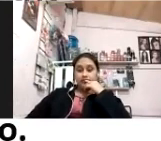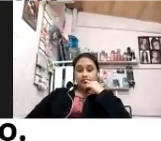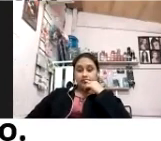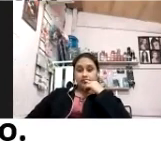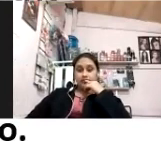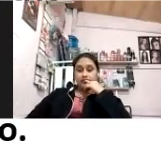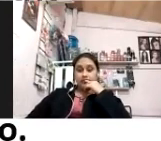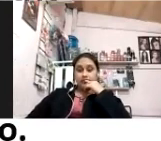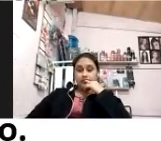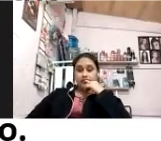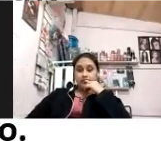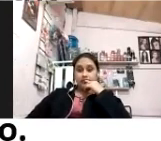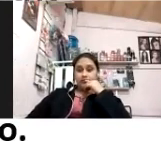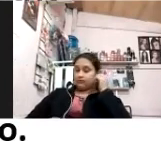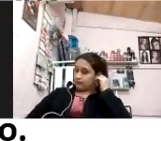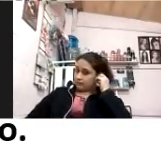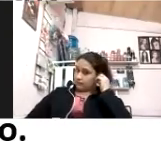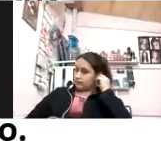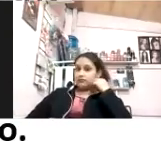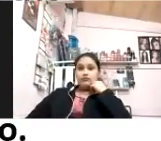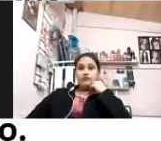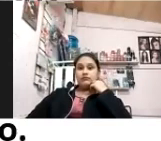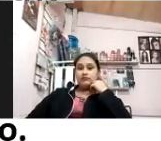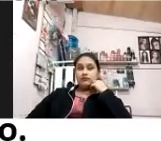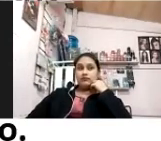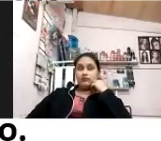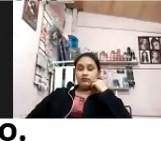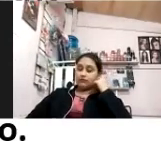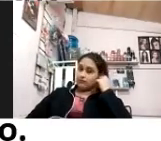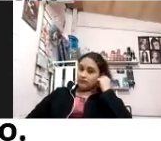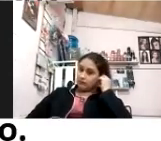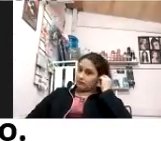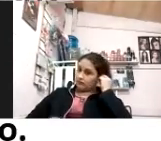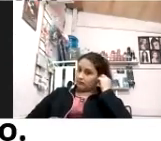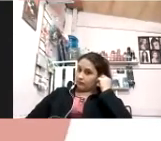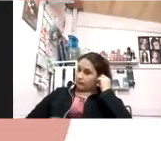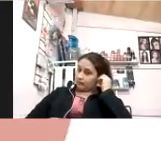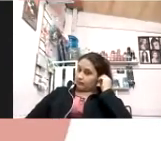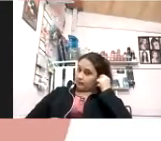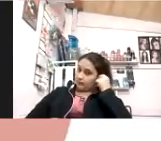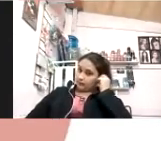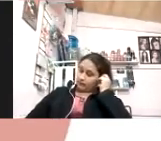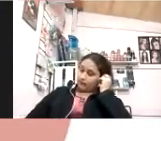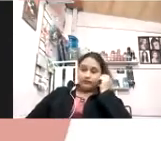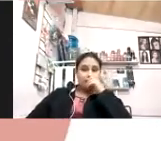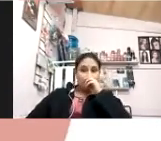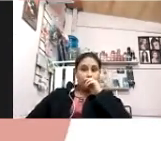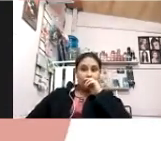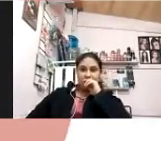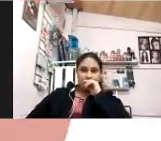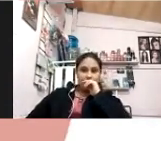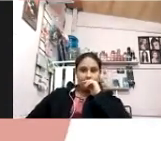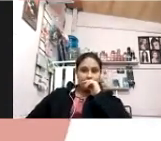factores ambientales pueden ser problemas familiares, el estrés que se va sumando. Todo eso puede ayudar a ser un